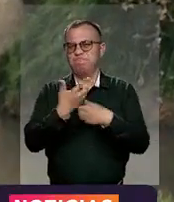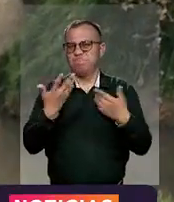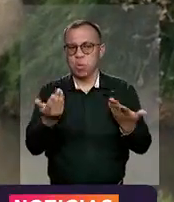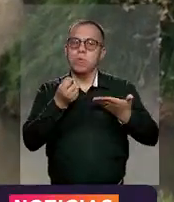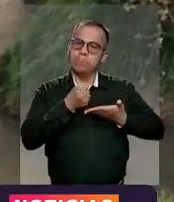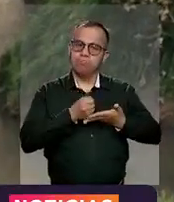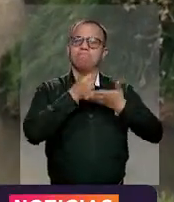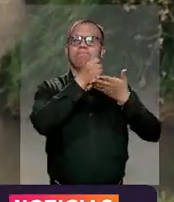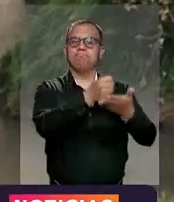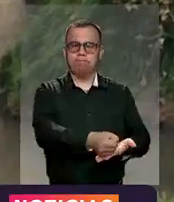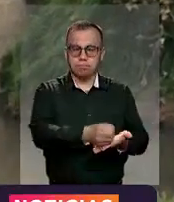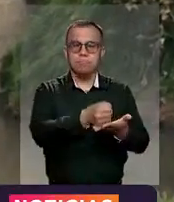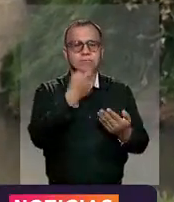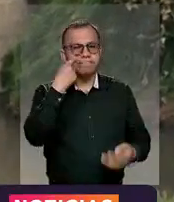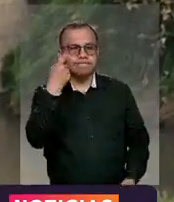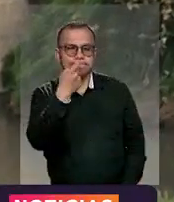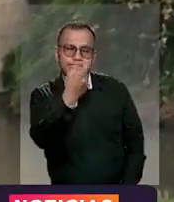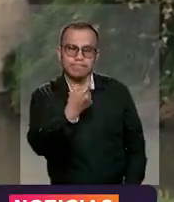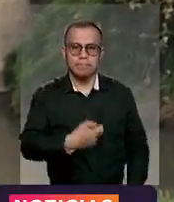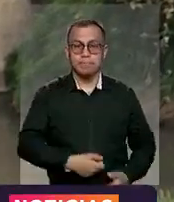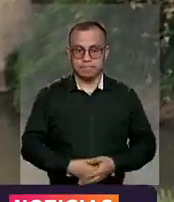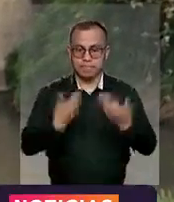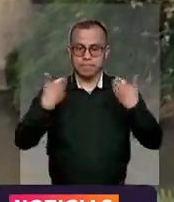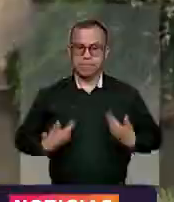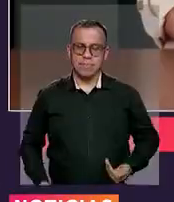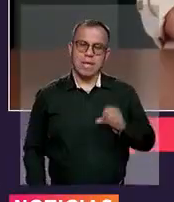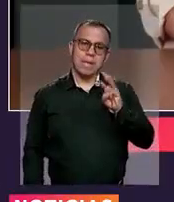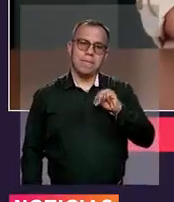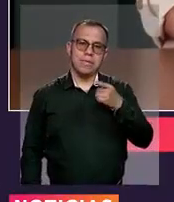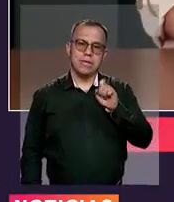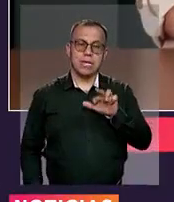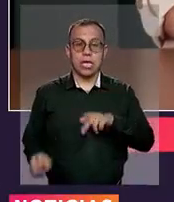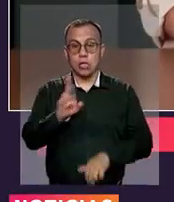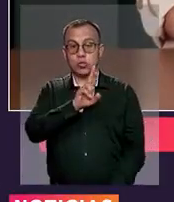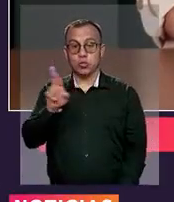colaborar en esa búsqueda. Miguel Ángel Cruz, desde el sur de Bogotá, Noticias Capital.